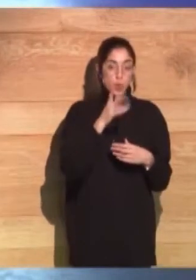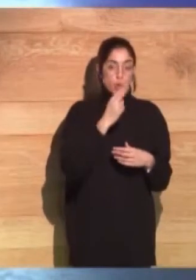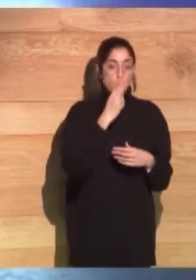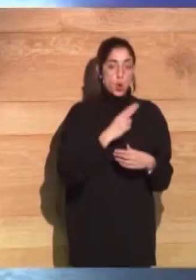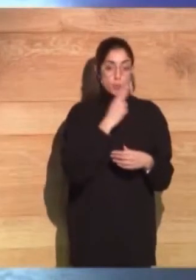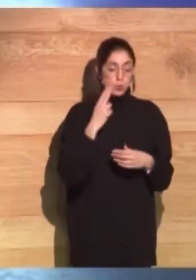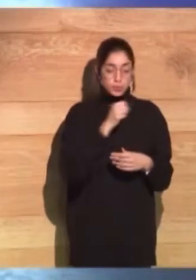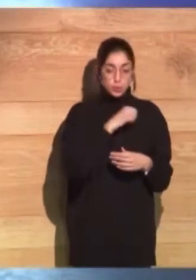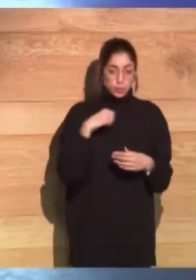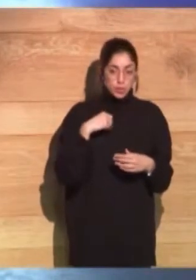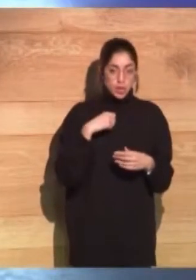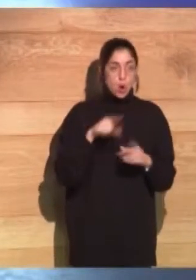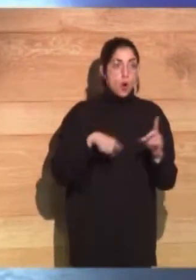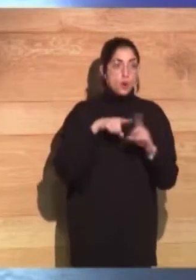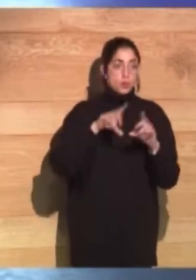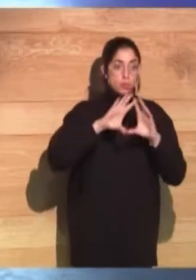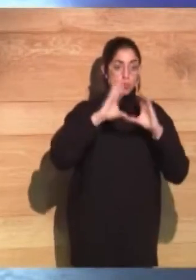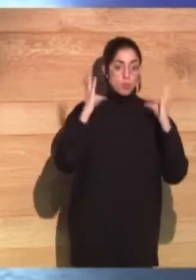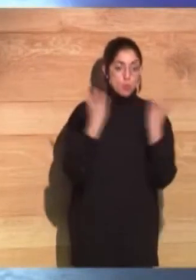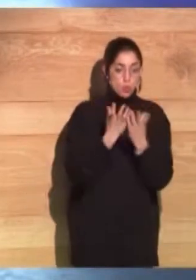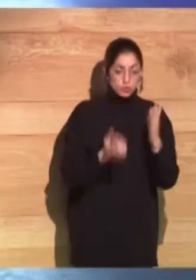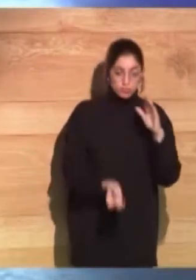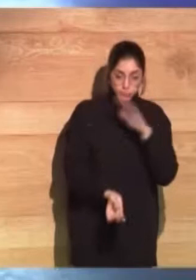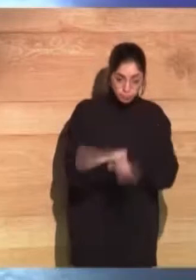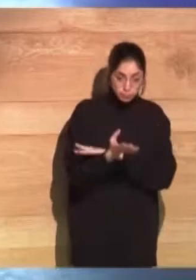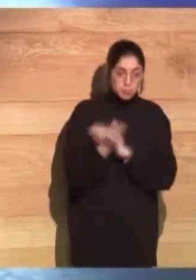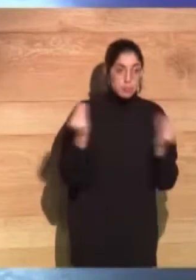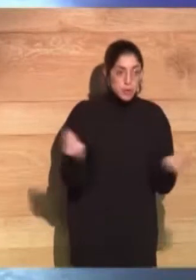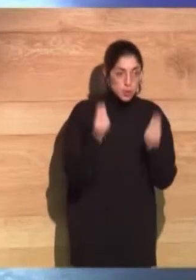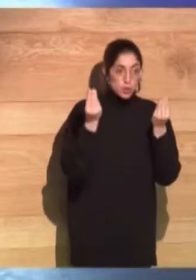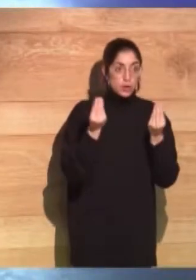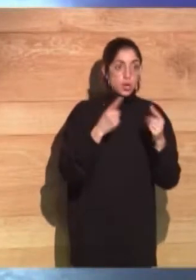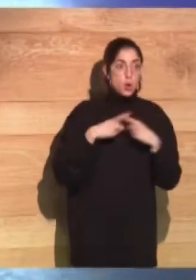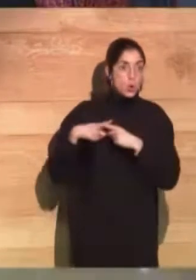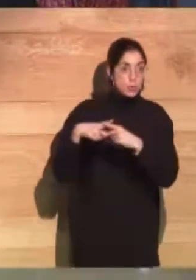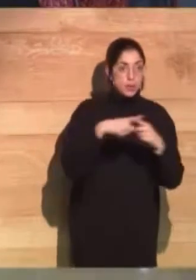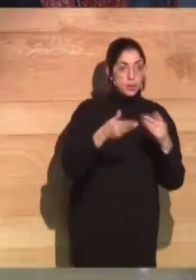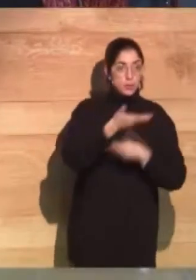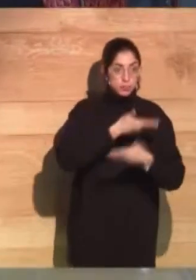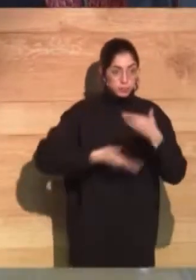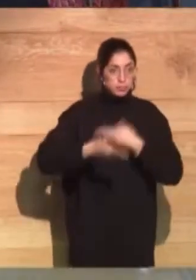para crear un mundo mejor, con más participación, con más unidad, con mejor cooperación.